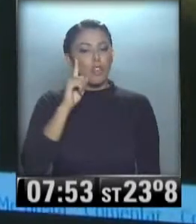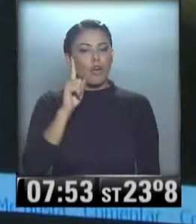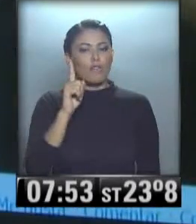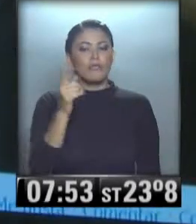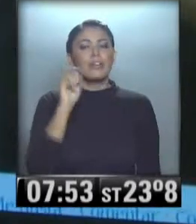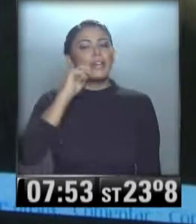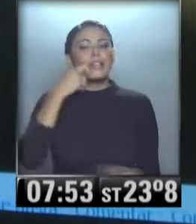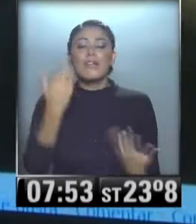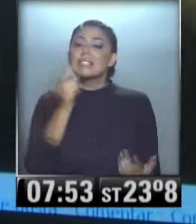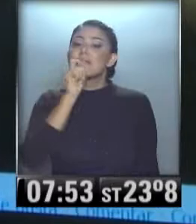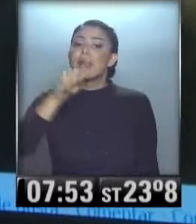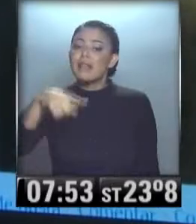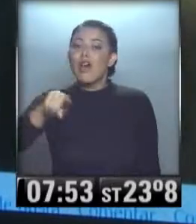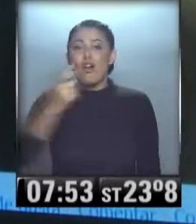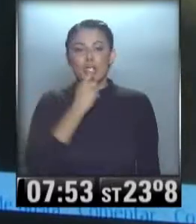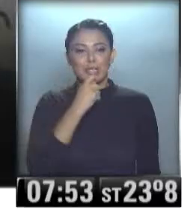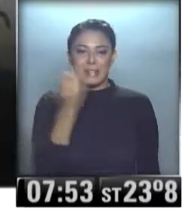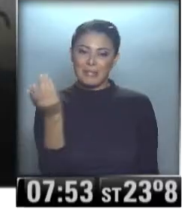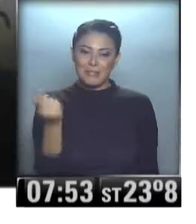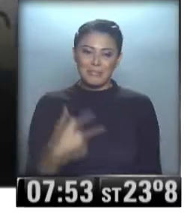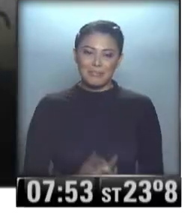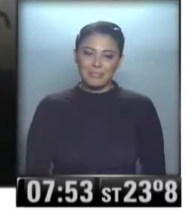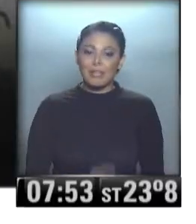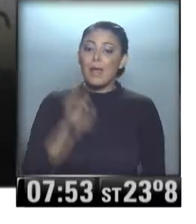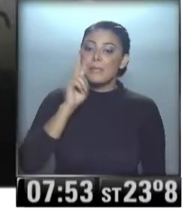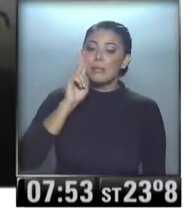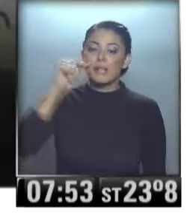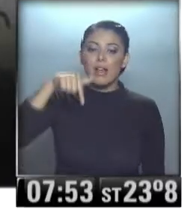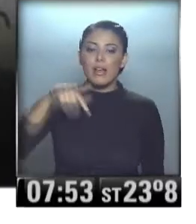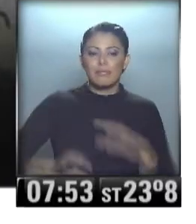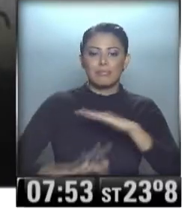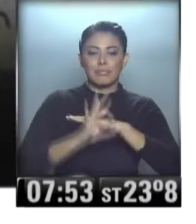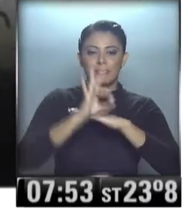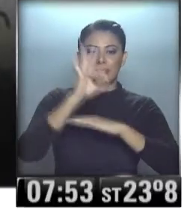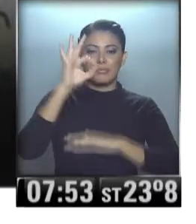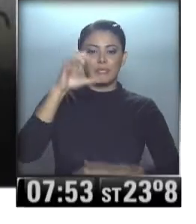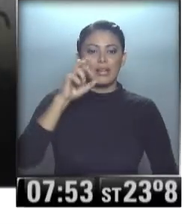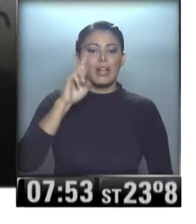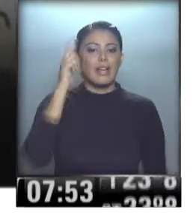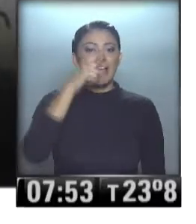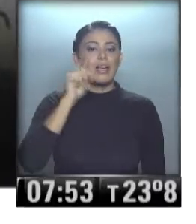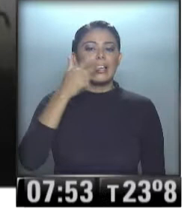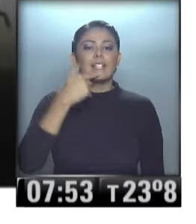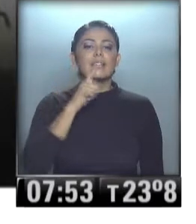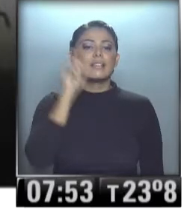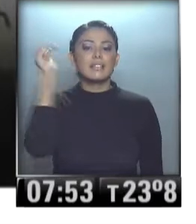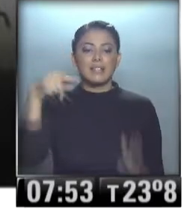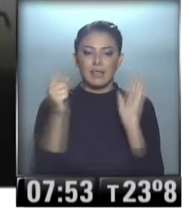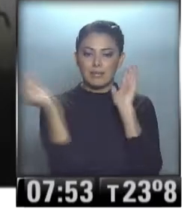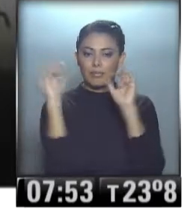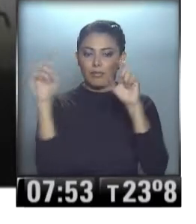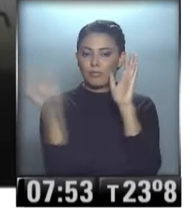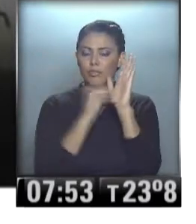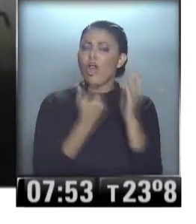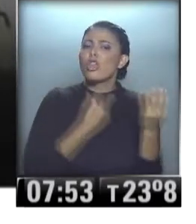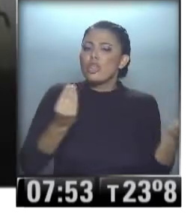ver si traes otro para mañana, Sofi. Mira, Nadia, amanece para Cristian Zaperi. Nos gustaría que nos cuenten dónde sacó esta foto.